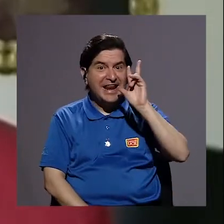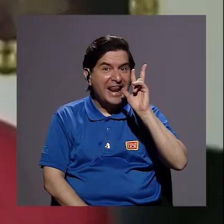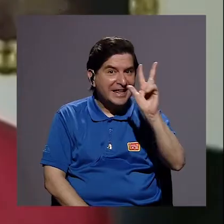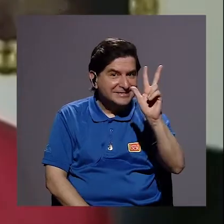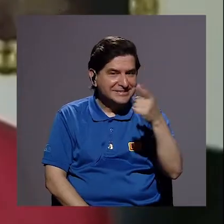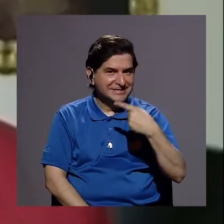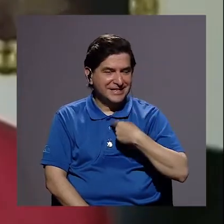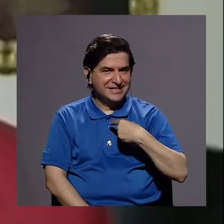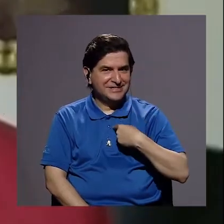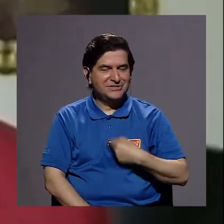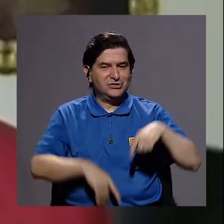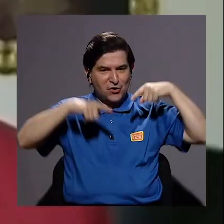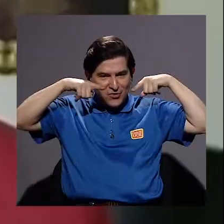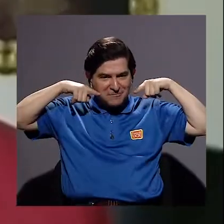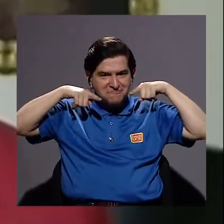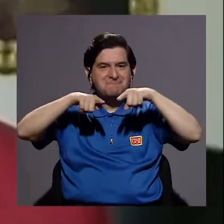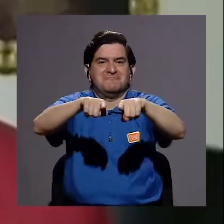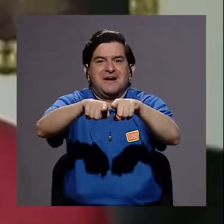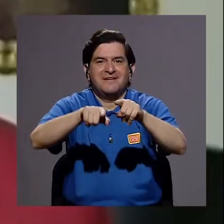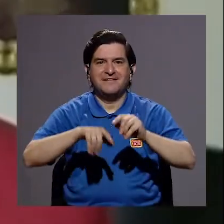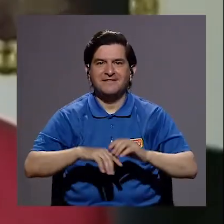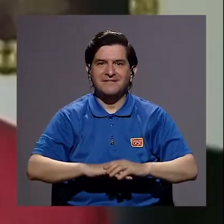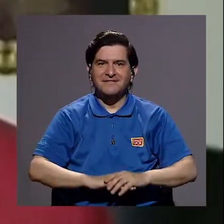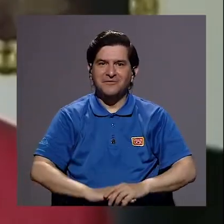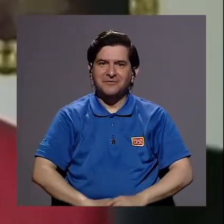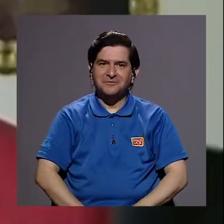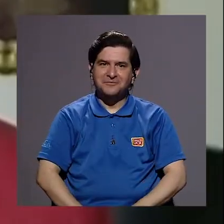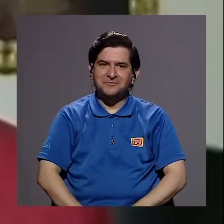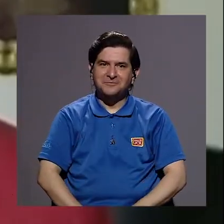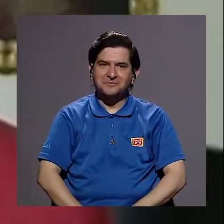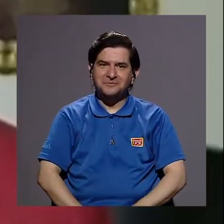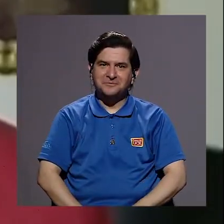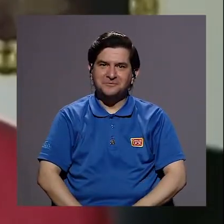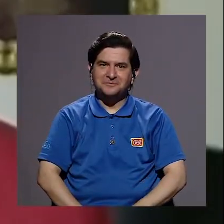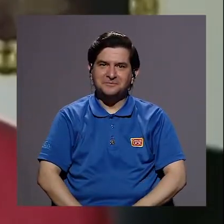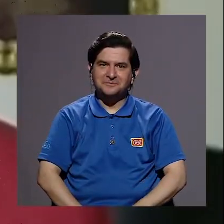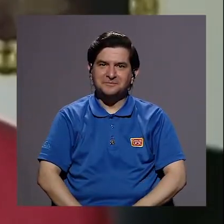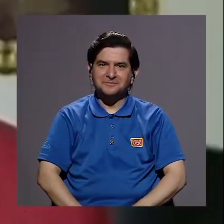tres las llevé concomitantemente. Y